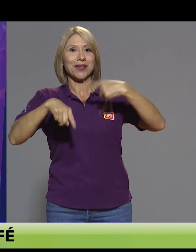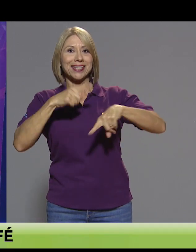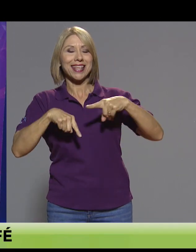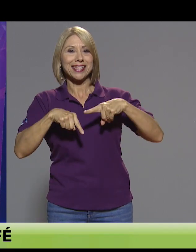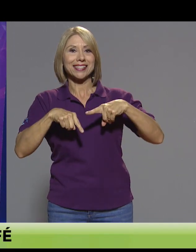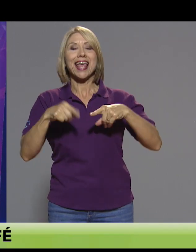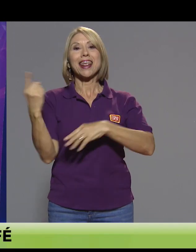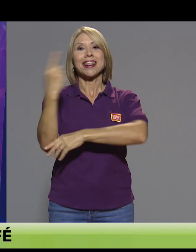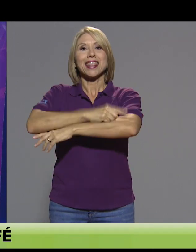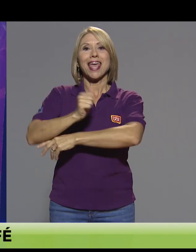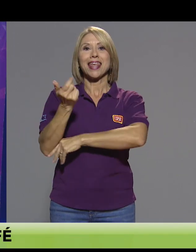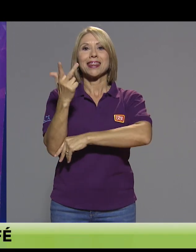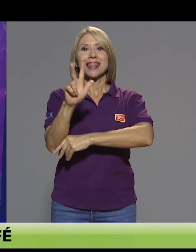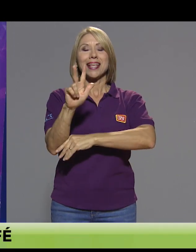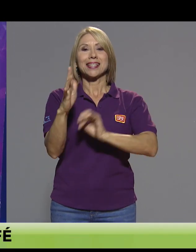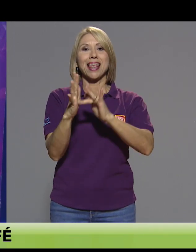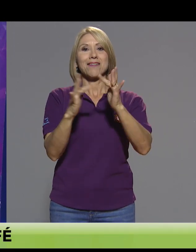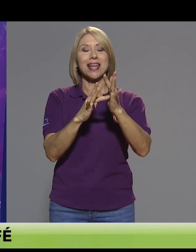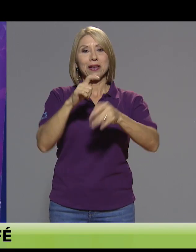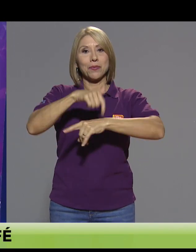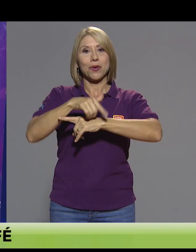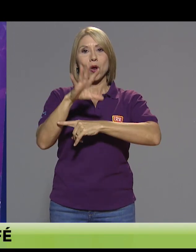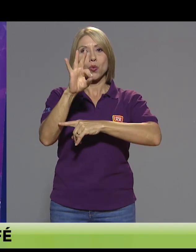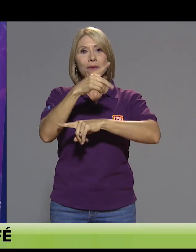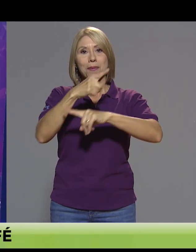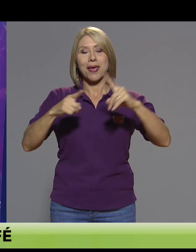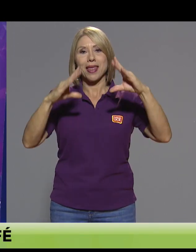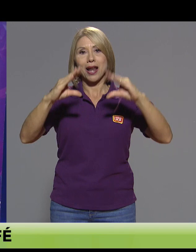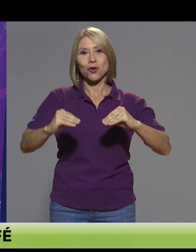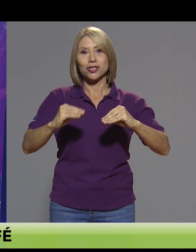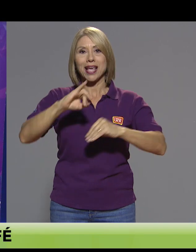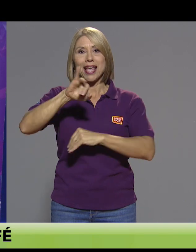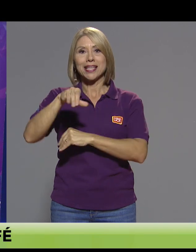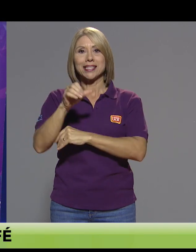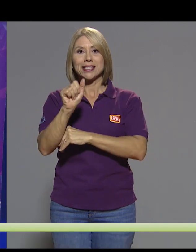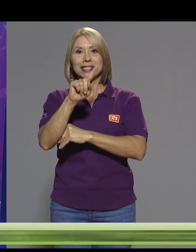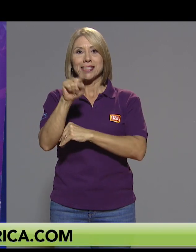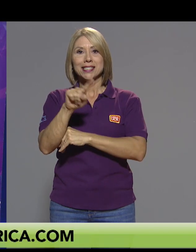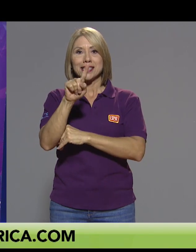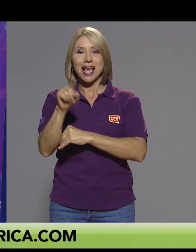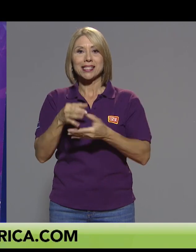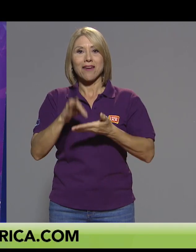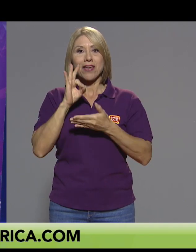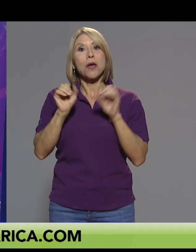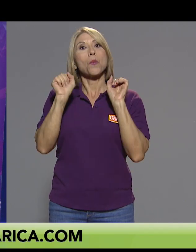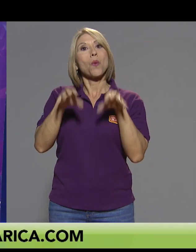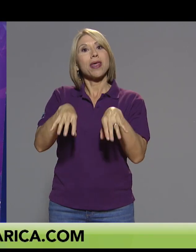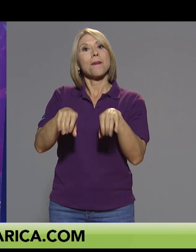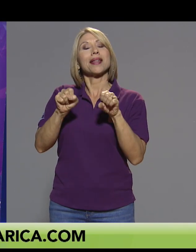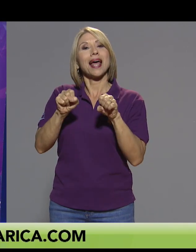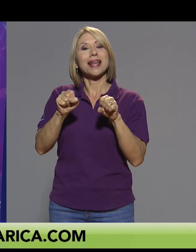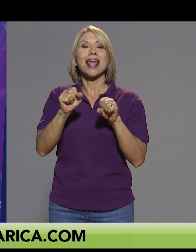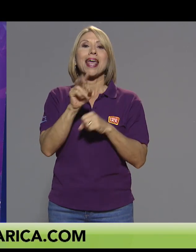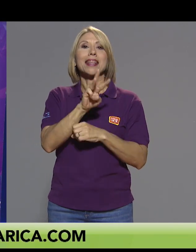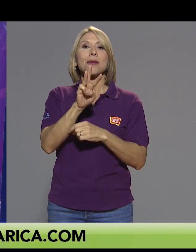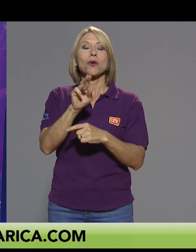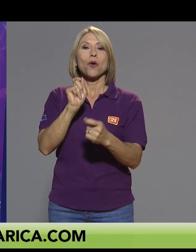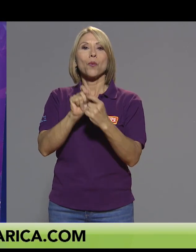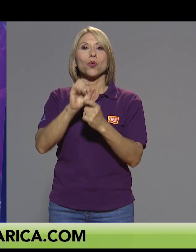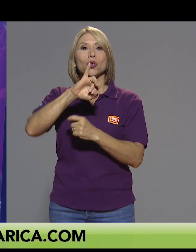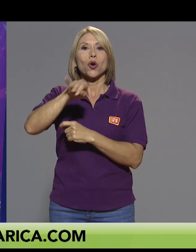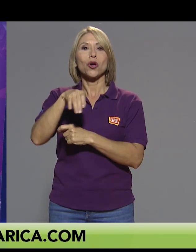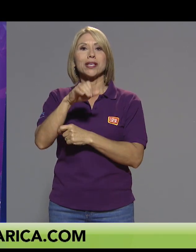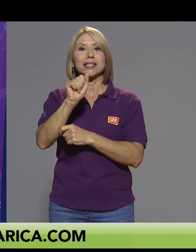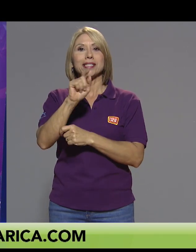de abril a las nueve y media de la noche en jazz café usted puede apartar su entrada desde ya entrando a www punto efe